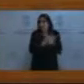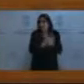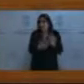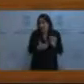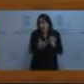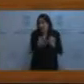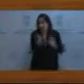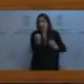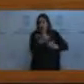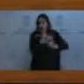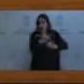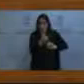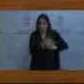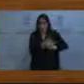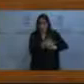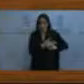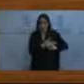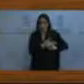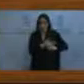se puede aportar